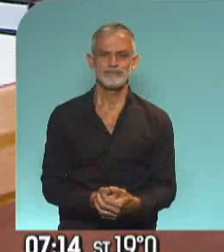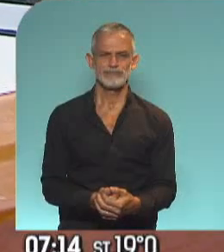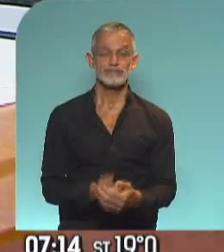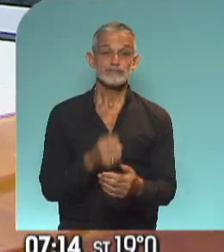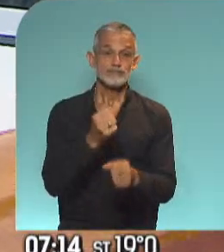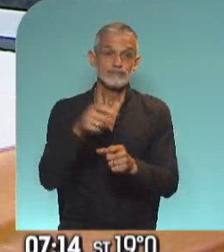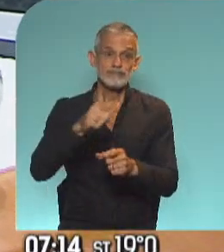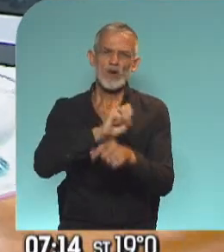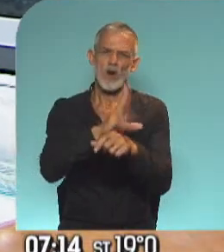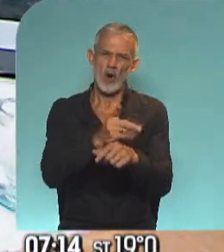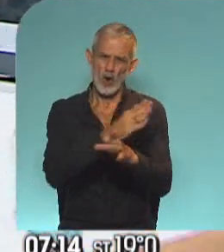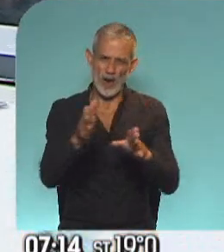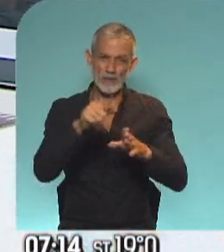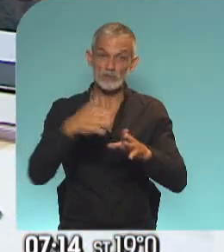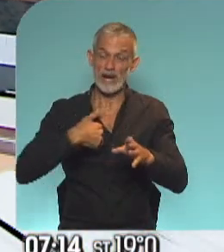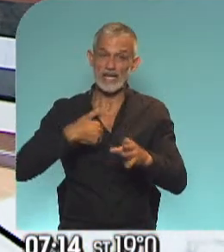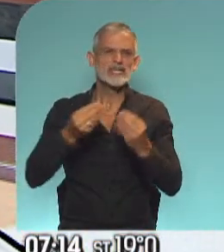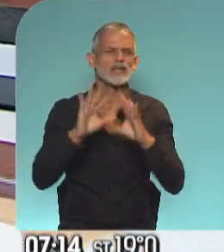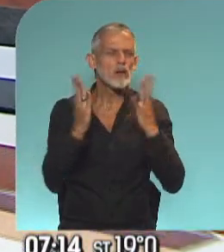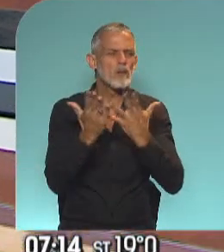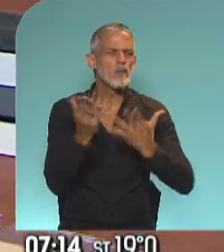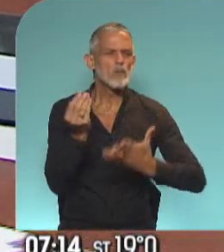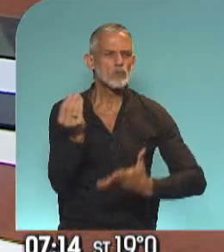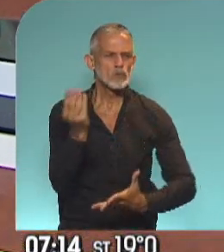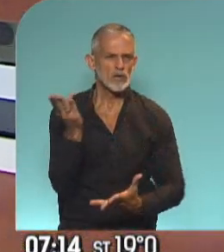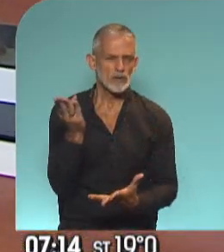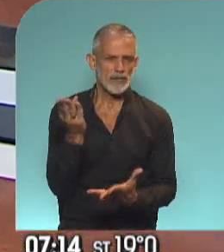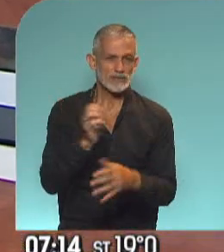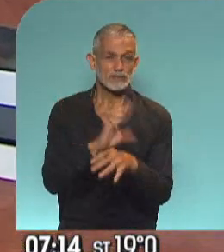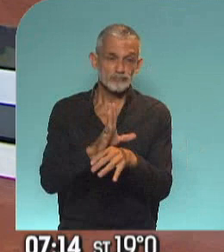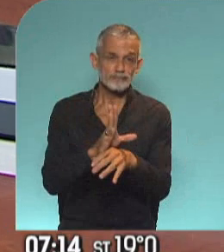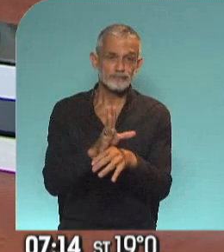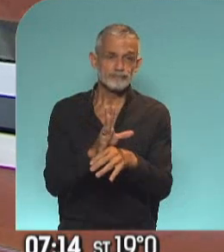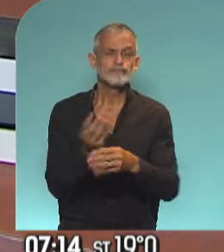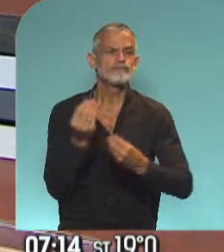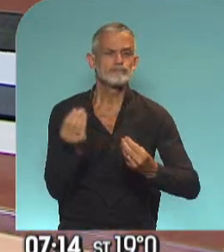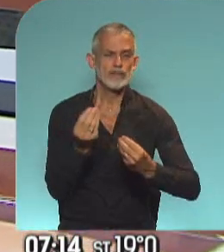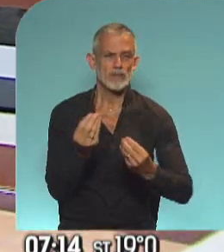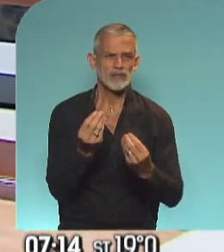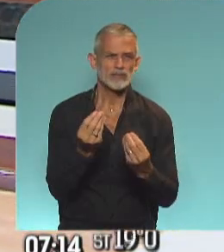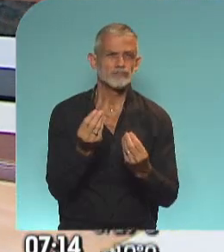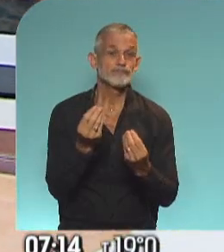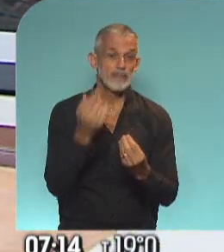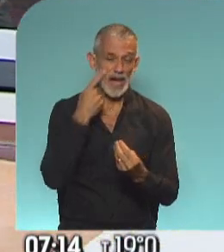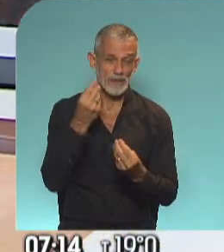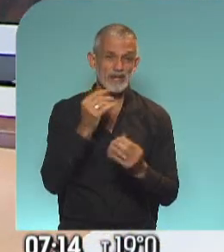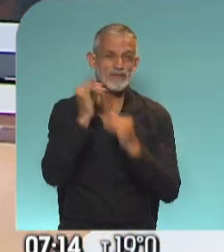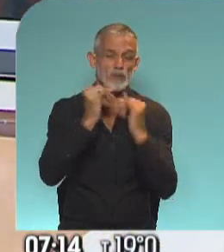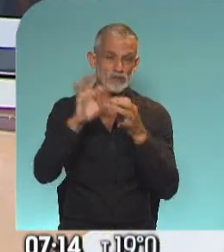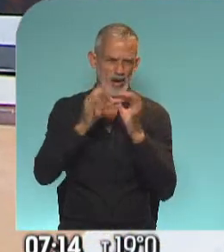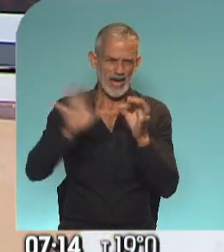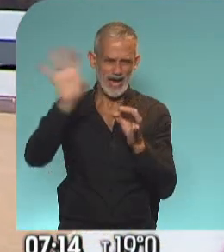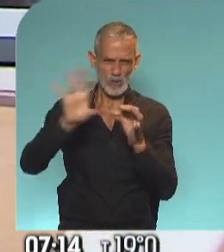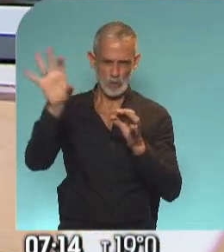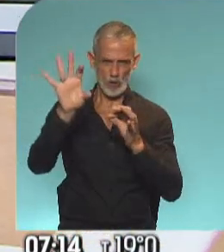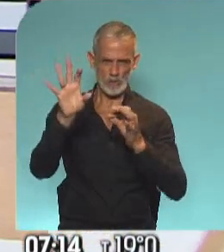hasta acá coronavirus a la república argentina pero que está sucediendo justamente con el hobbit 19 en el mundo nos trasladamos con la información a europa